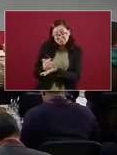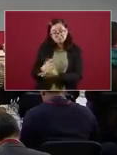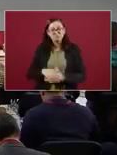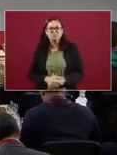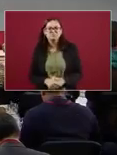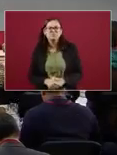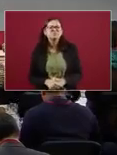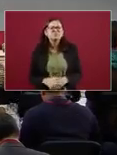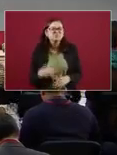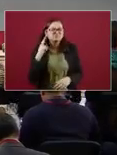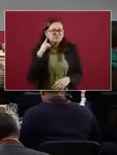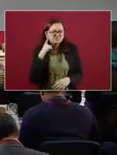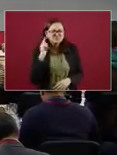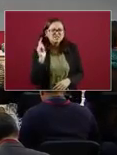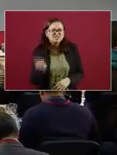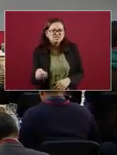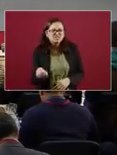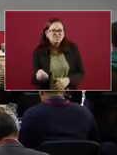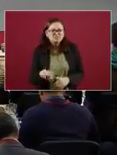¿Mande?